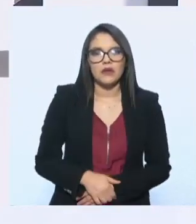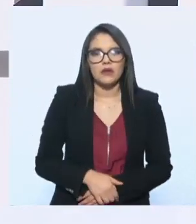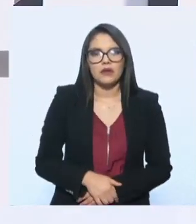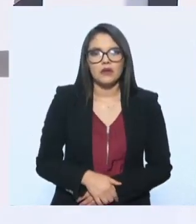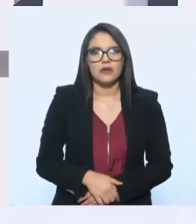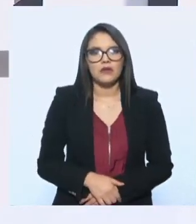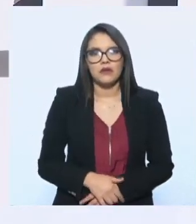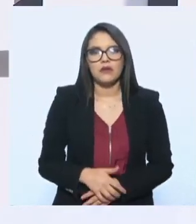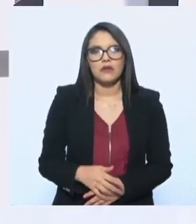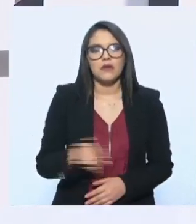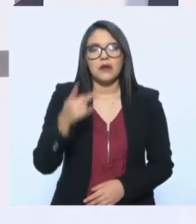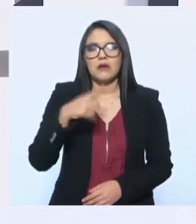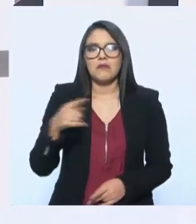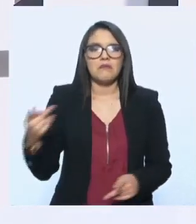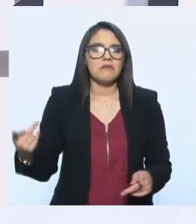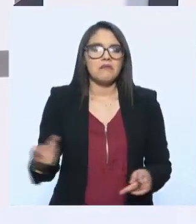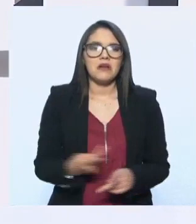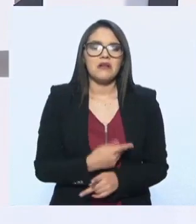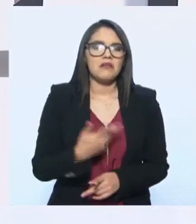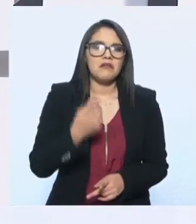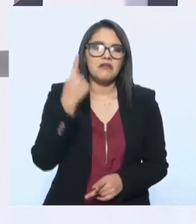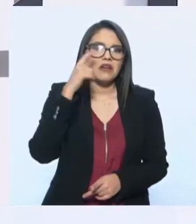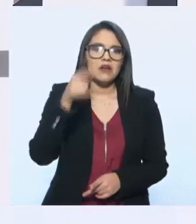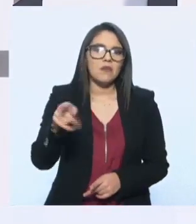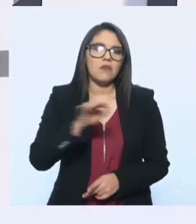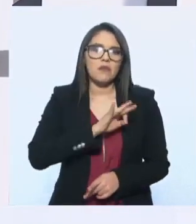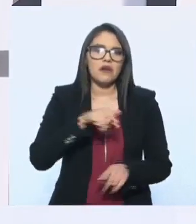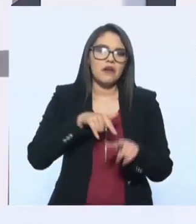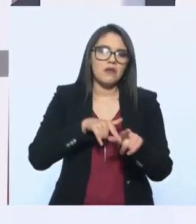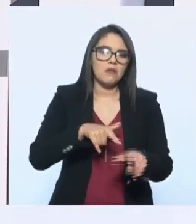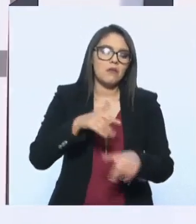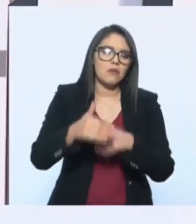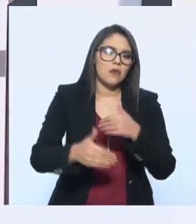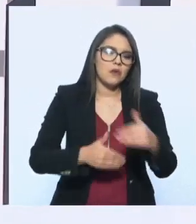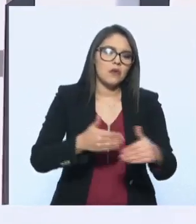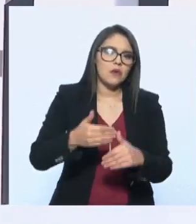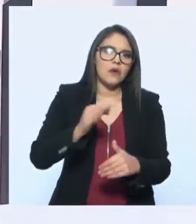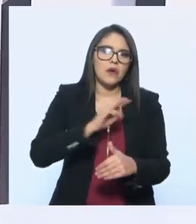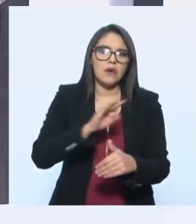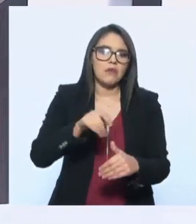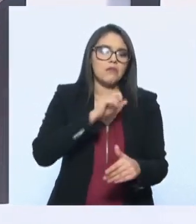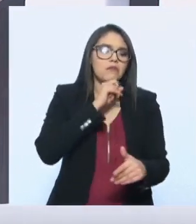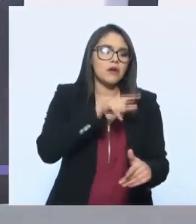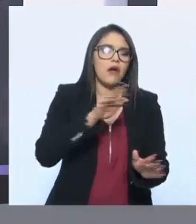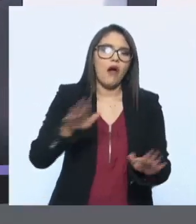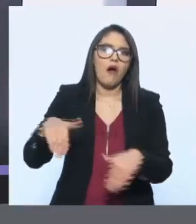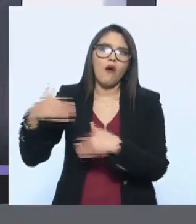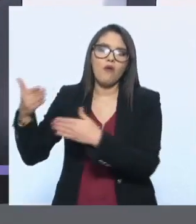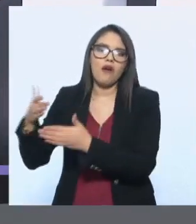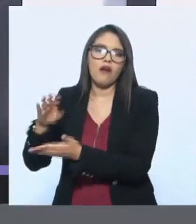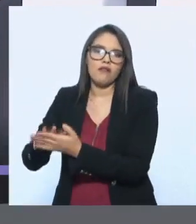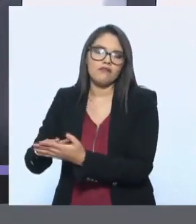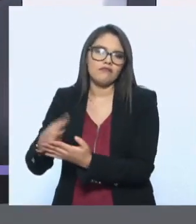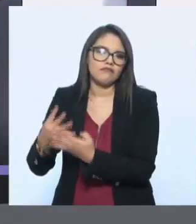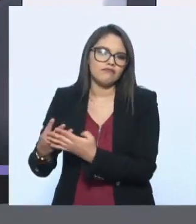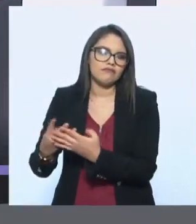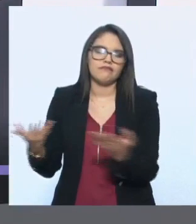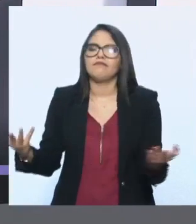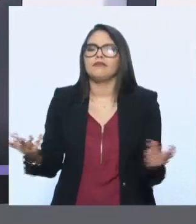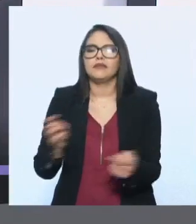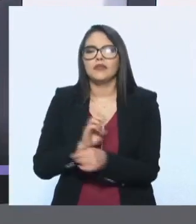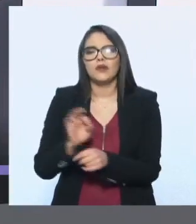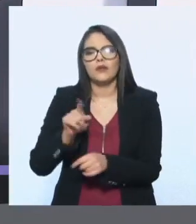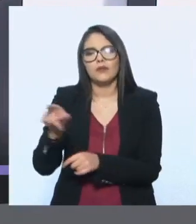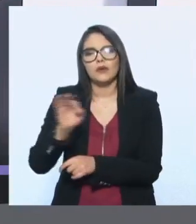caer, pero el delito es como para que él pueda seguir el procedimiento fuera de la cárcel. Y eso daría pie a que pudiera darse a